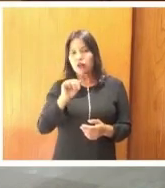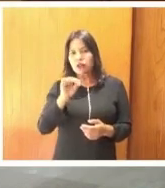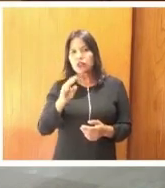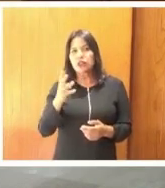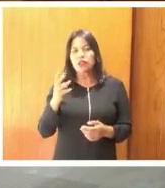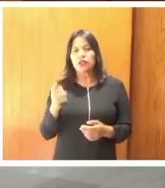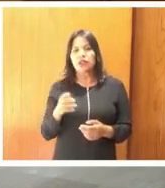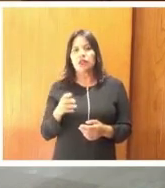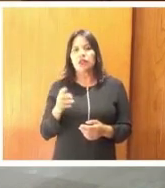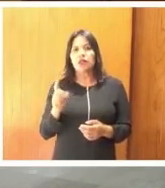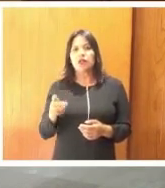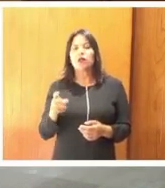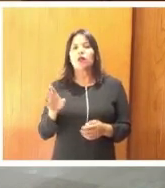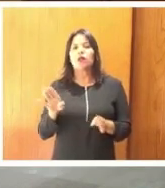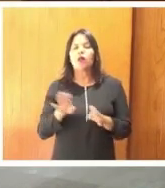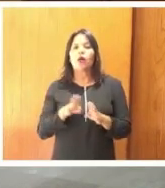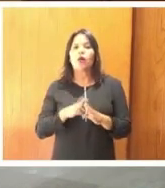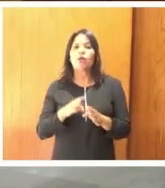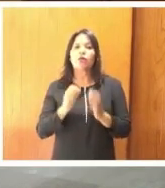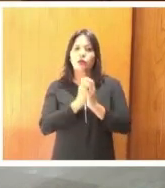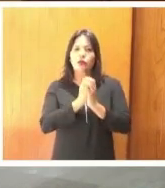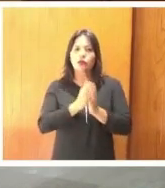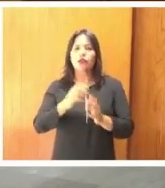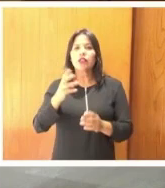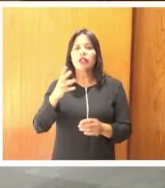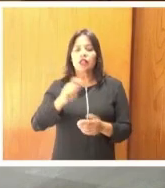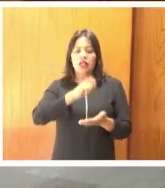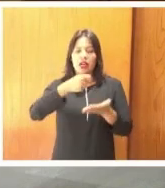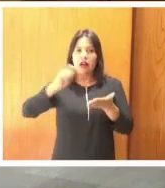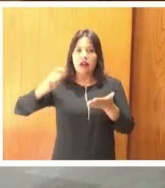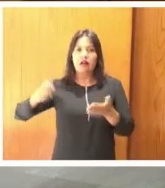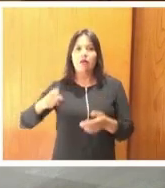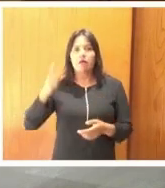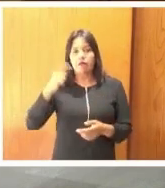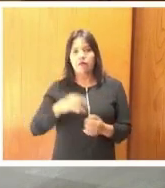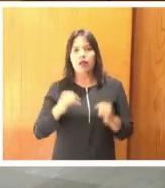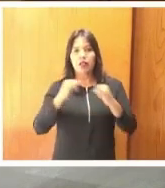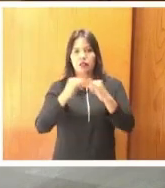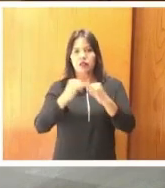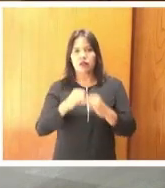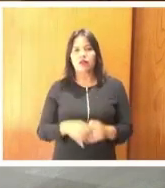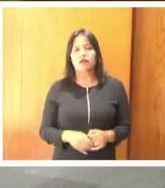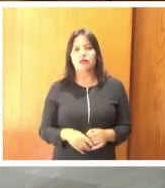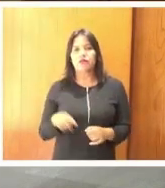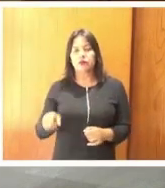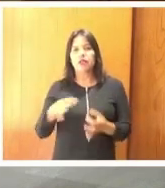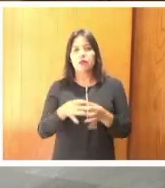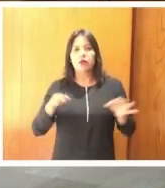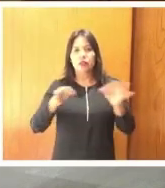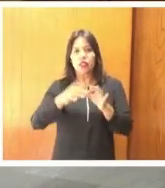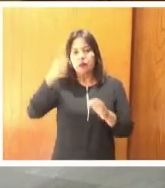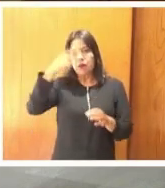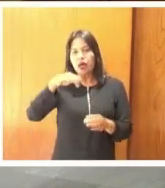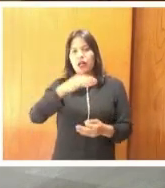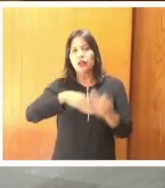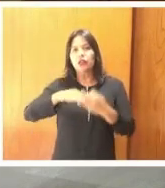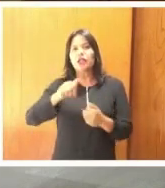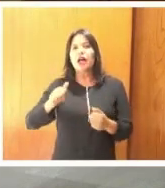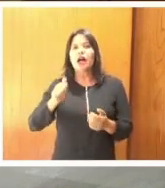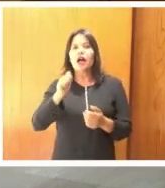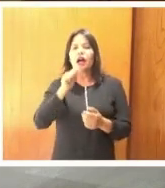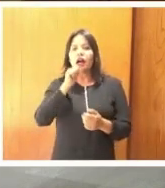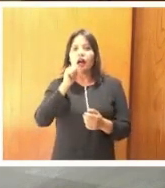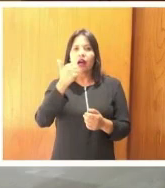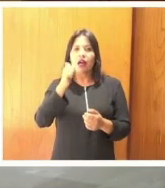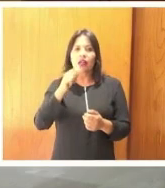primer concurso de graffiti que lanza nuestro instituto. Es importante mencionar que esta convocatoria va dirigida a artistas